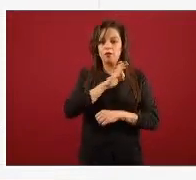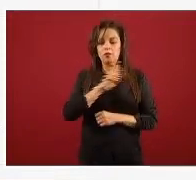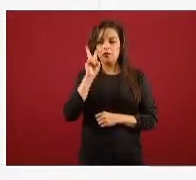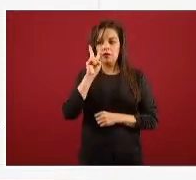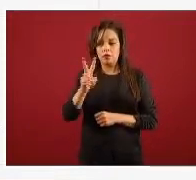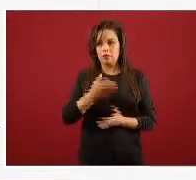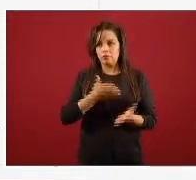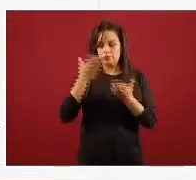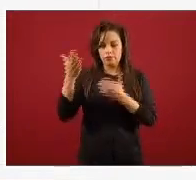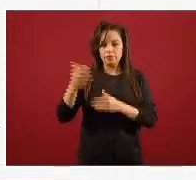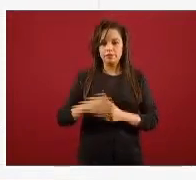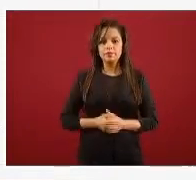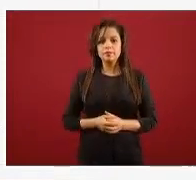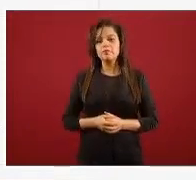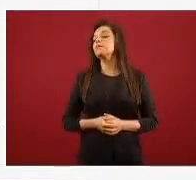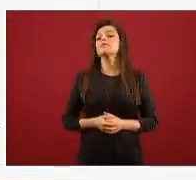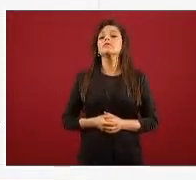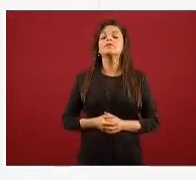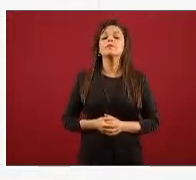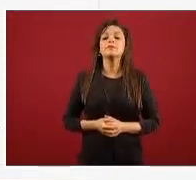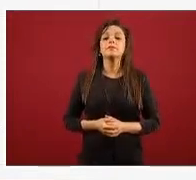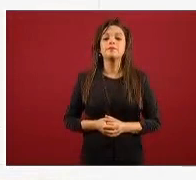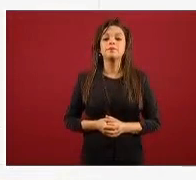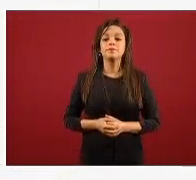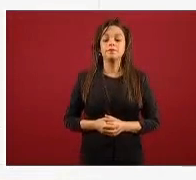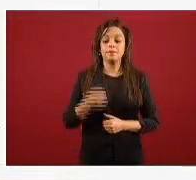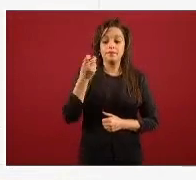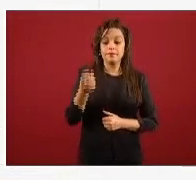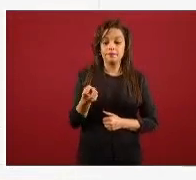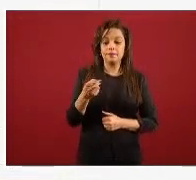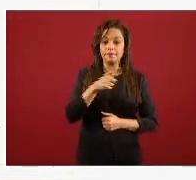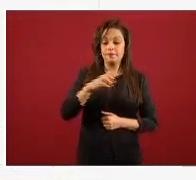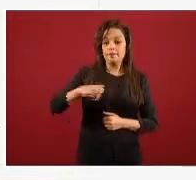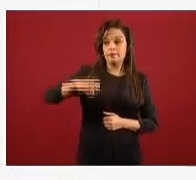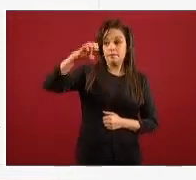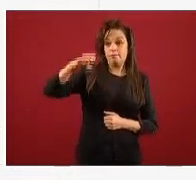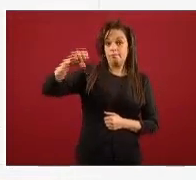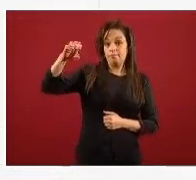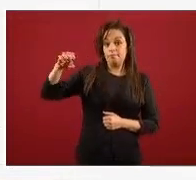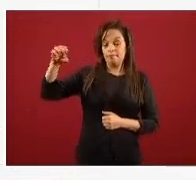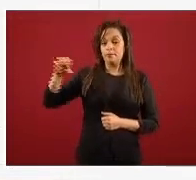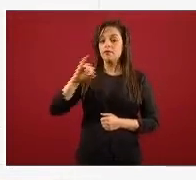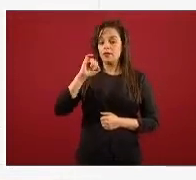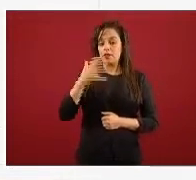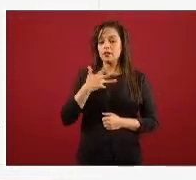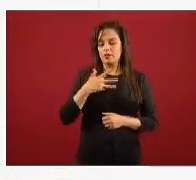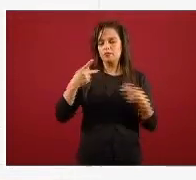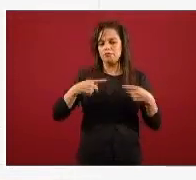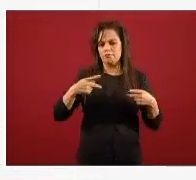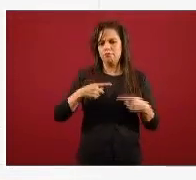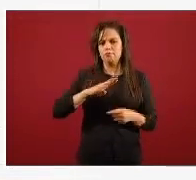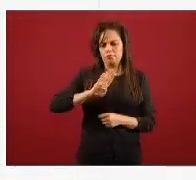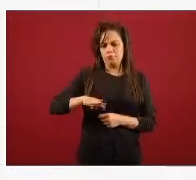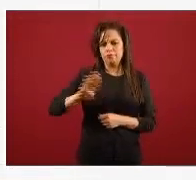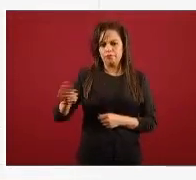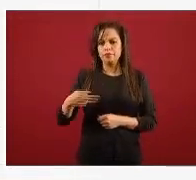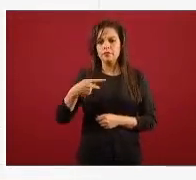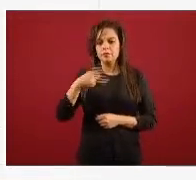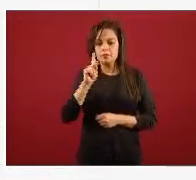apreciar y consultar, y también pueden notar que en la distribución por edad, si bien es cierto ha habido defunciones también